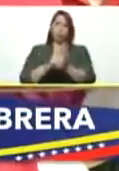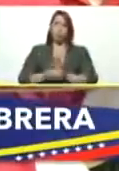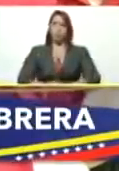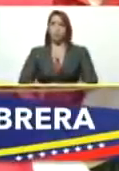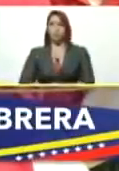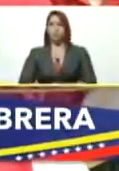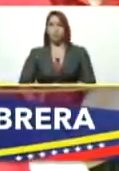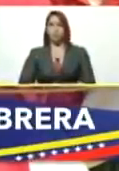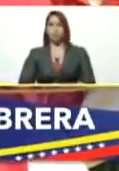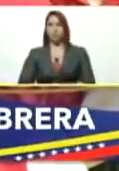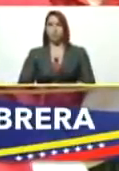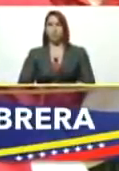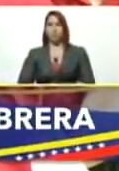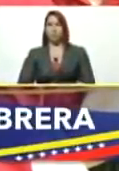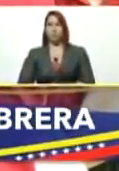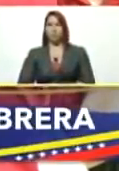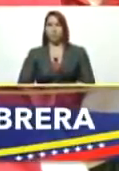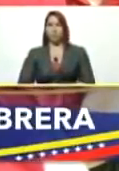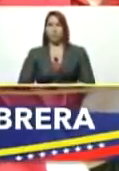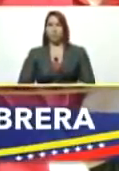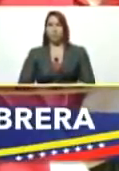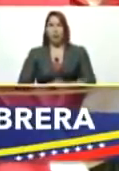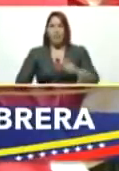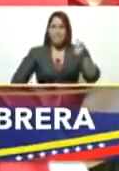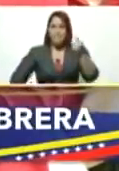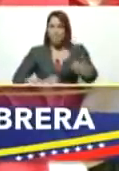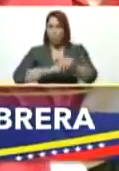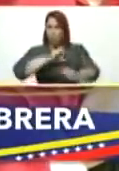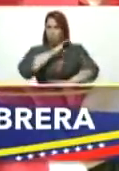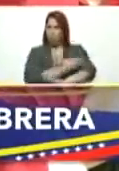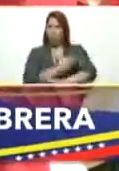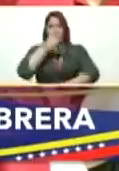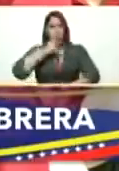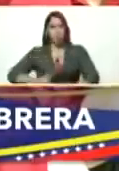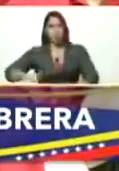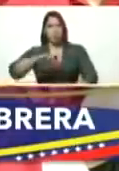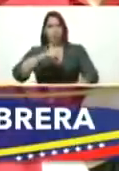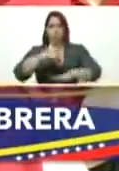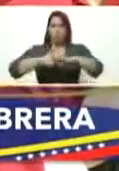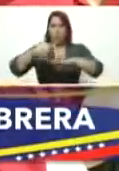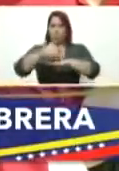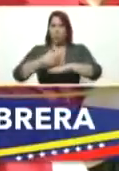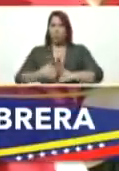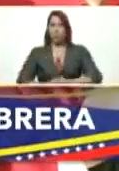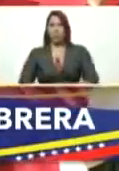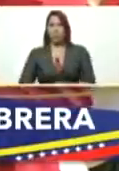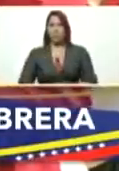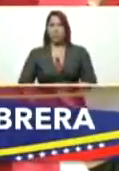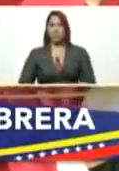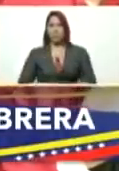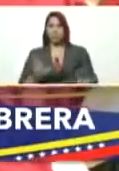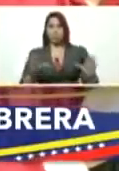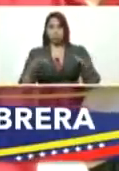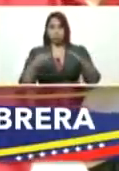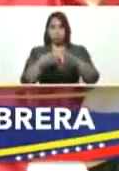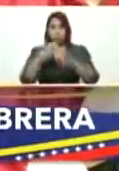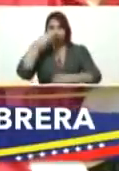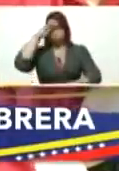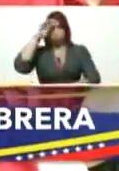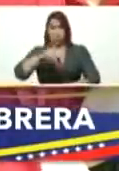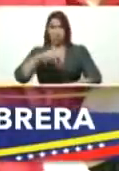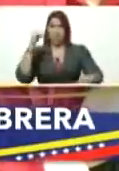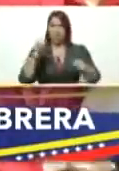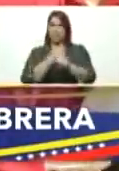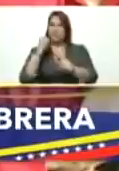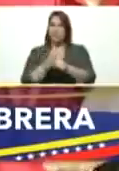la inconmovible solidaridad del pueblo del gobierno del partido y de los trabajadores